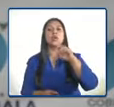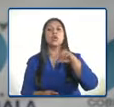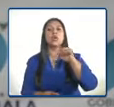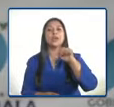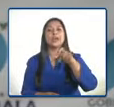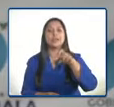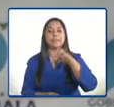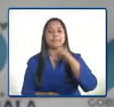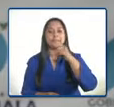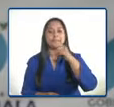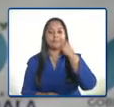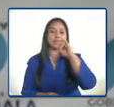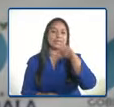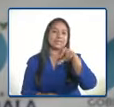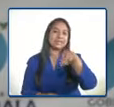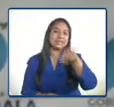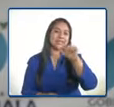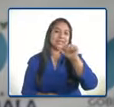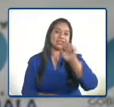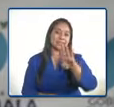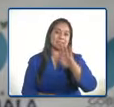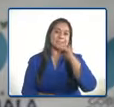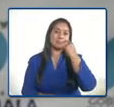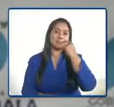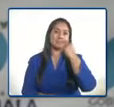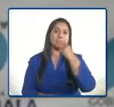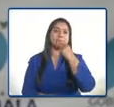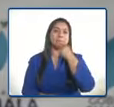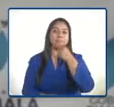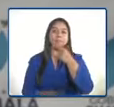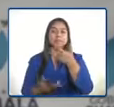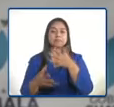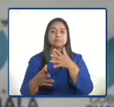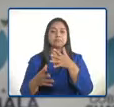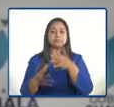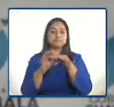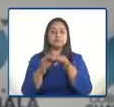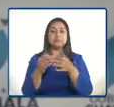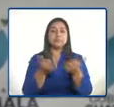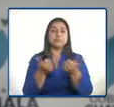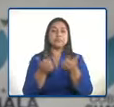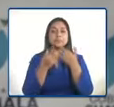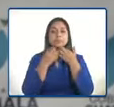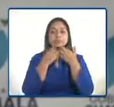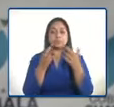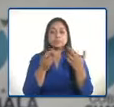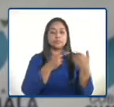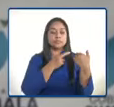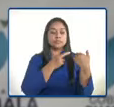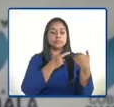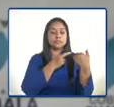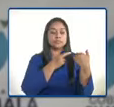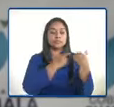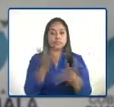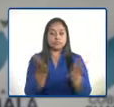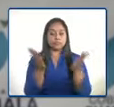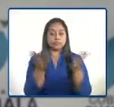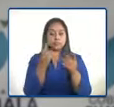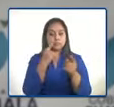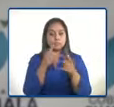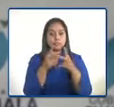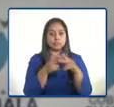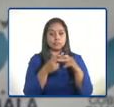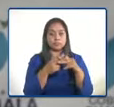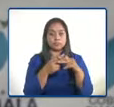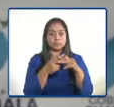INAP, y dice así: como órgano técnico de la administración pública responsable de generar y lograr que se ejecute